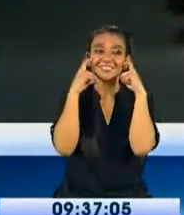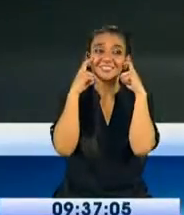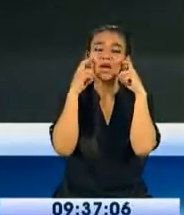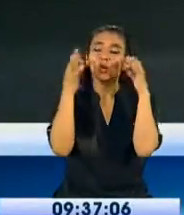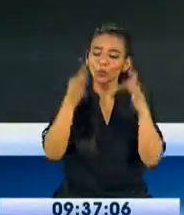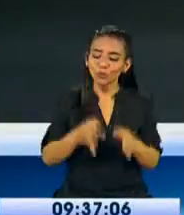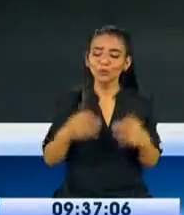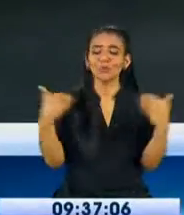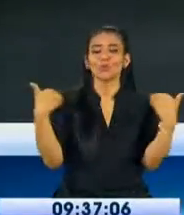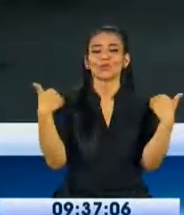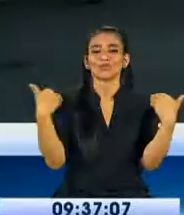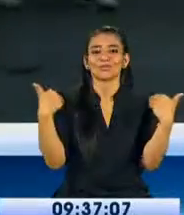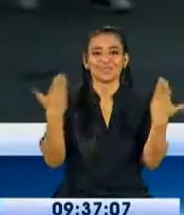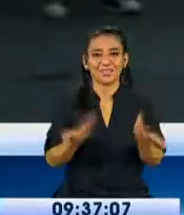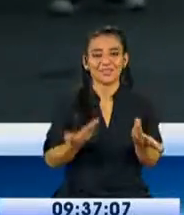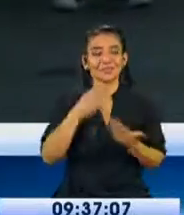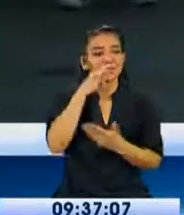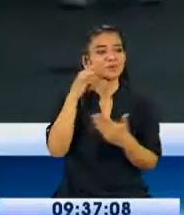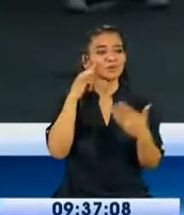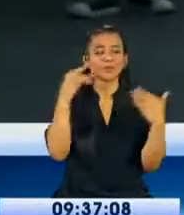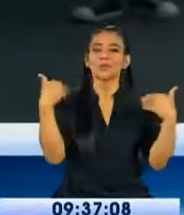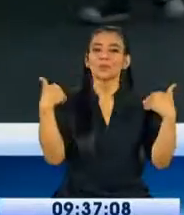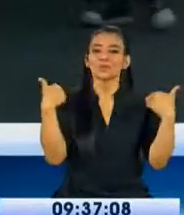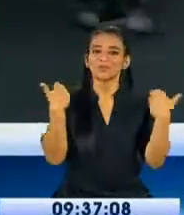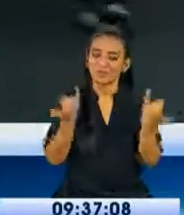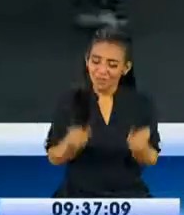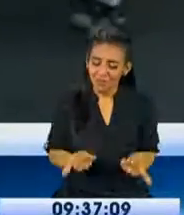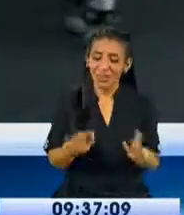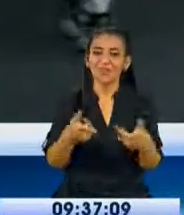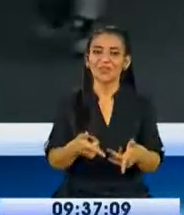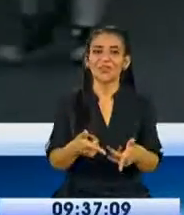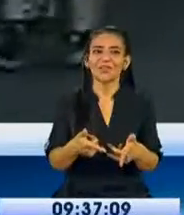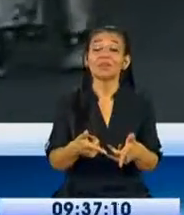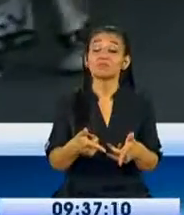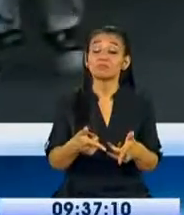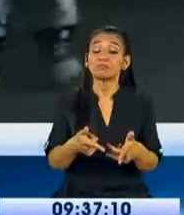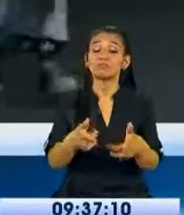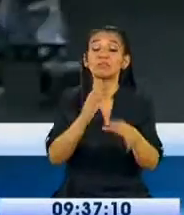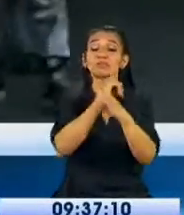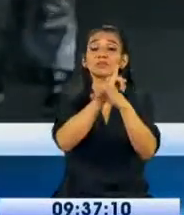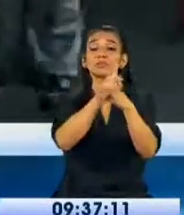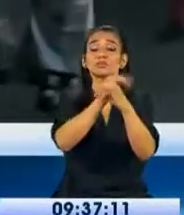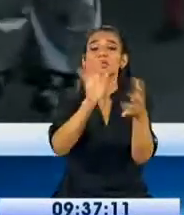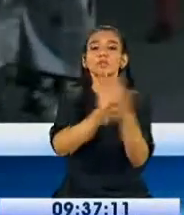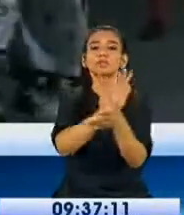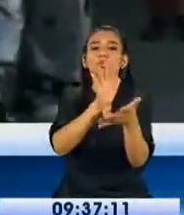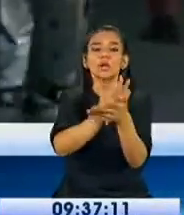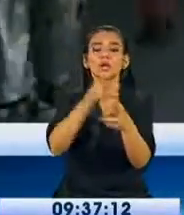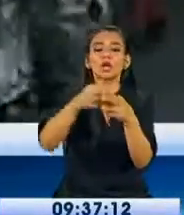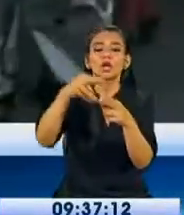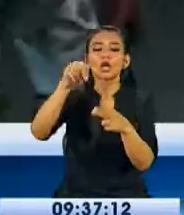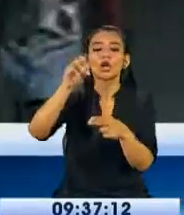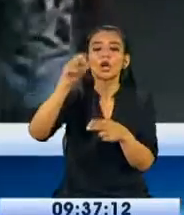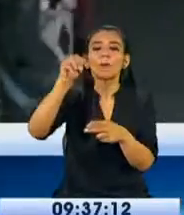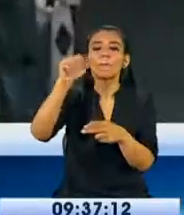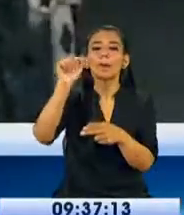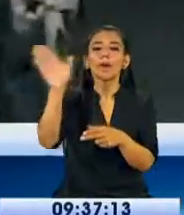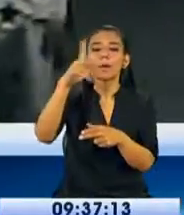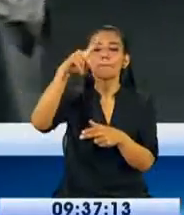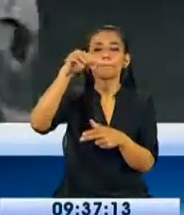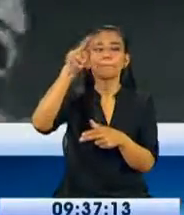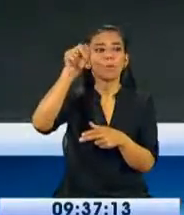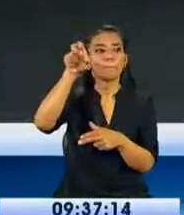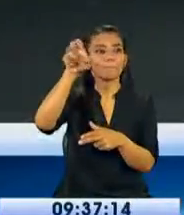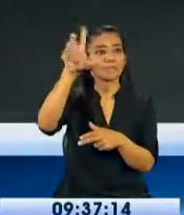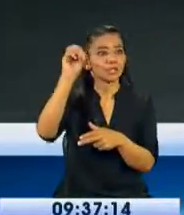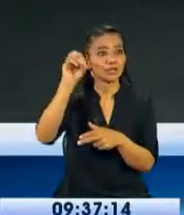en esta alegría de estos niños que están ahorita presentes mismo en esta centenaria institución que es la Escuela Numa Pompilio Liona. Claro que sí, participando